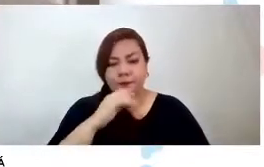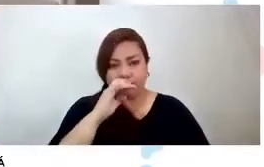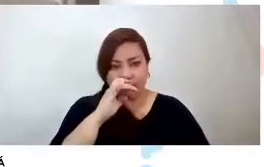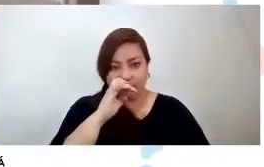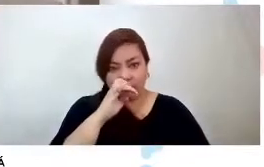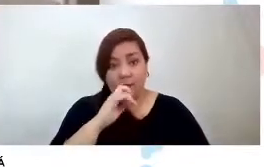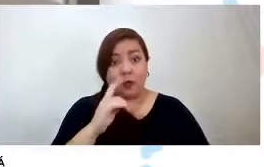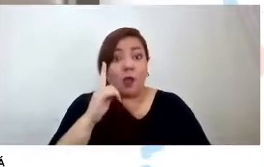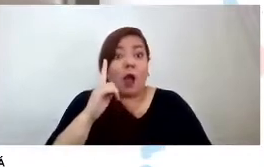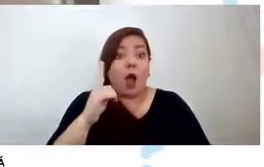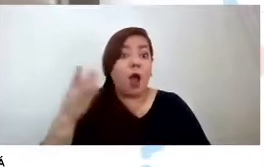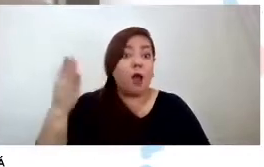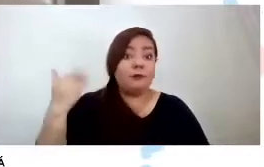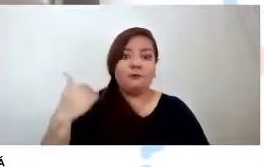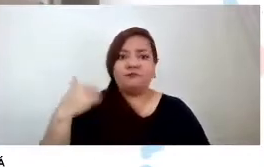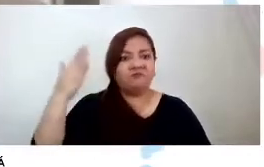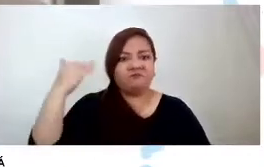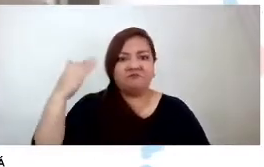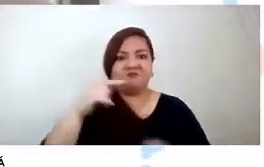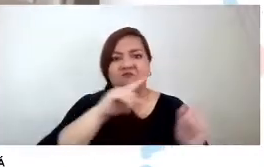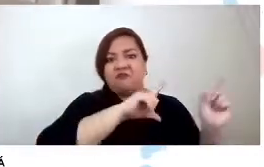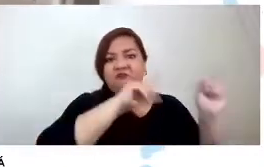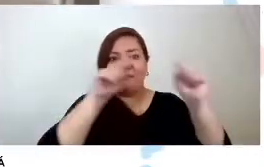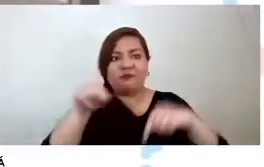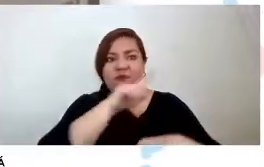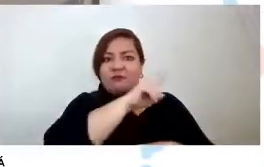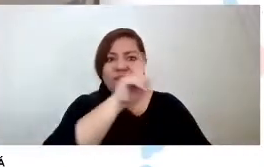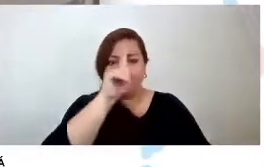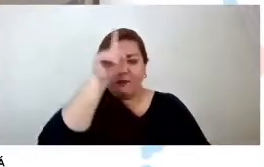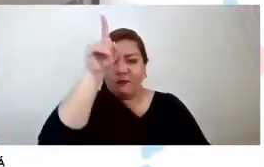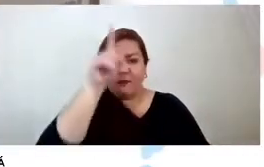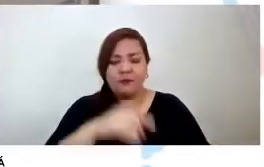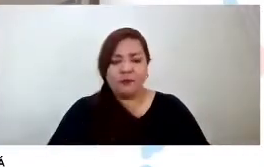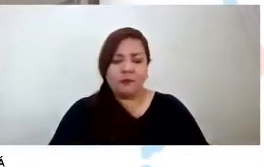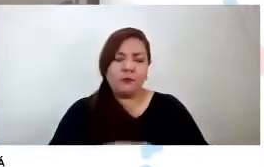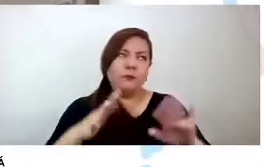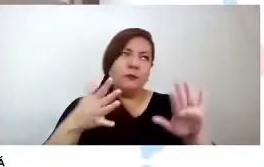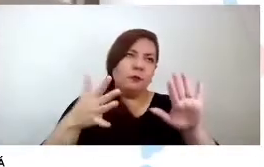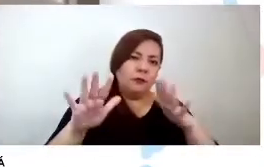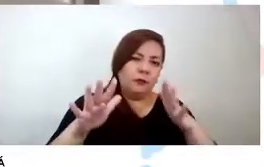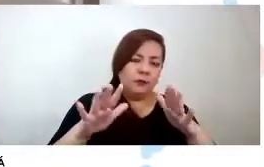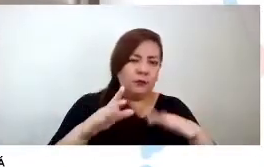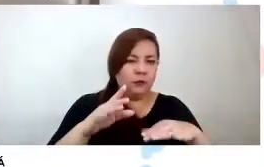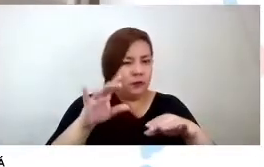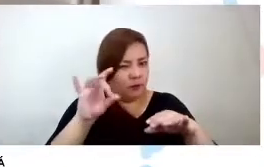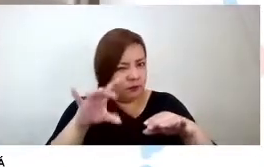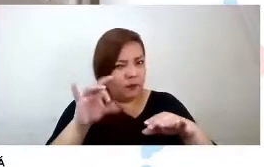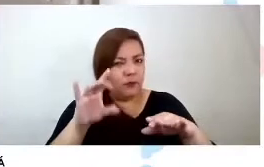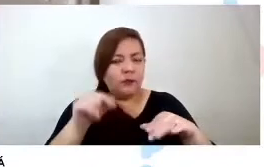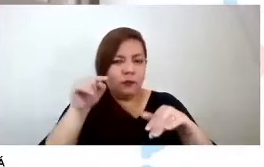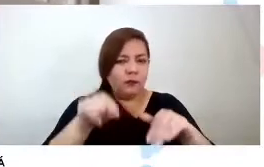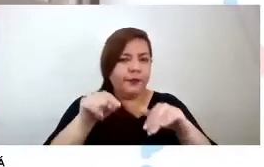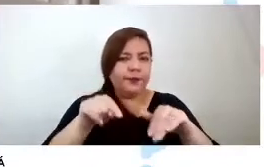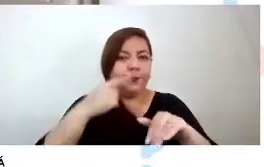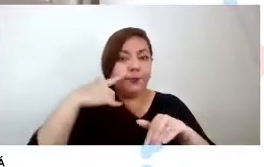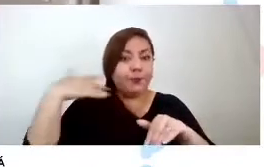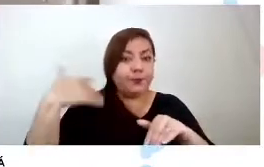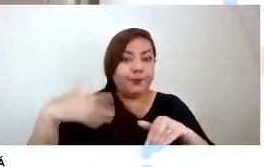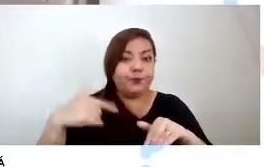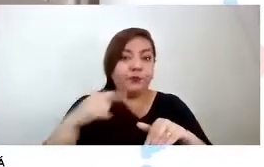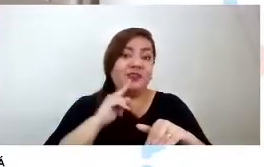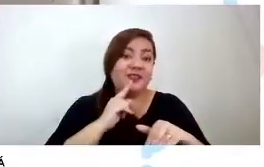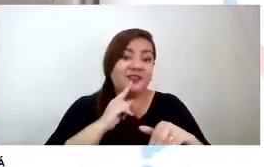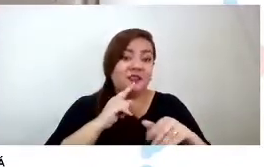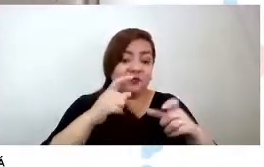se sabía que provenía de allá, pero ya más o menos vislumbrábamos que era una colección importante porque tiene fósiles de